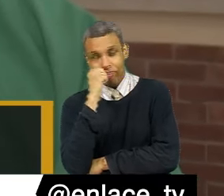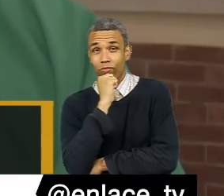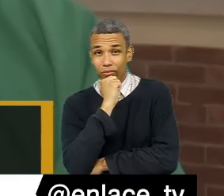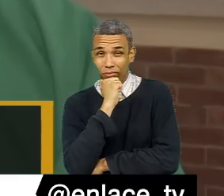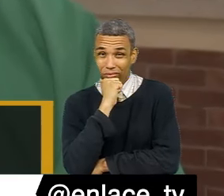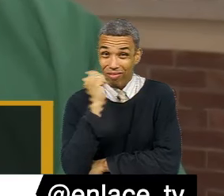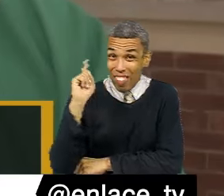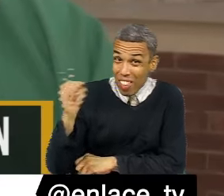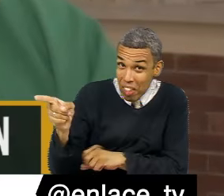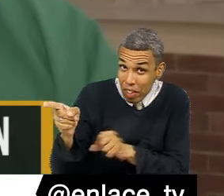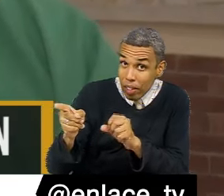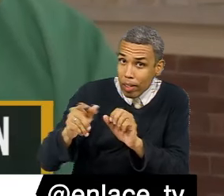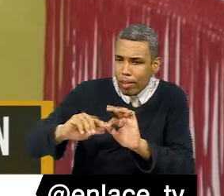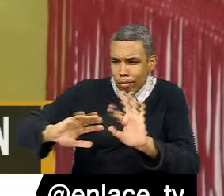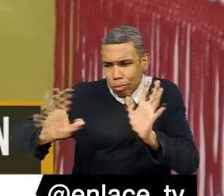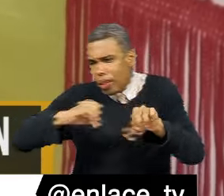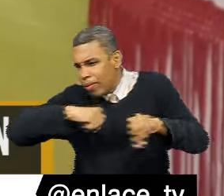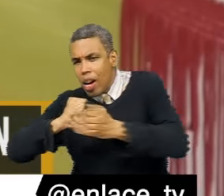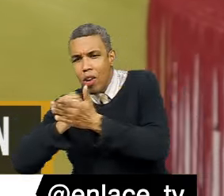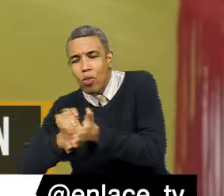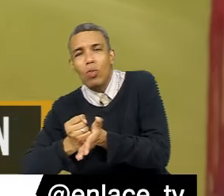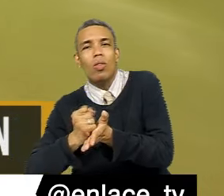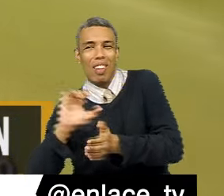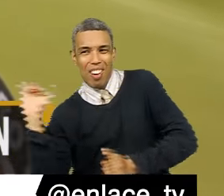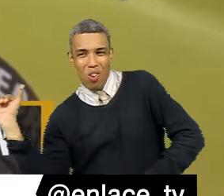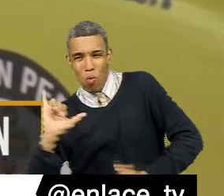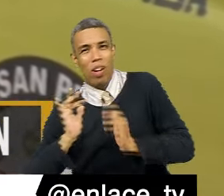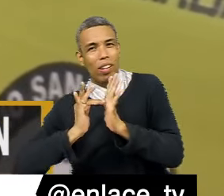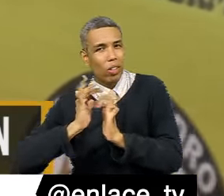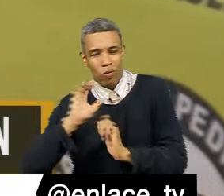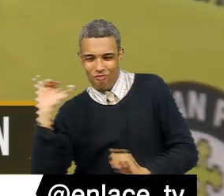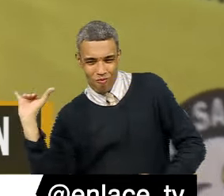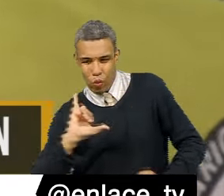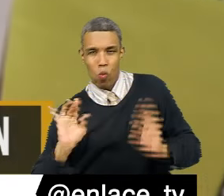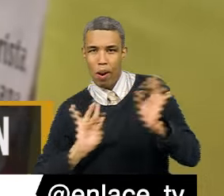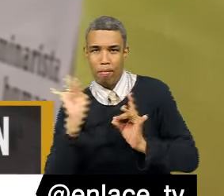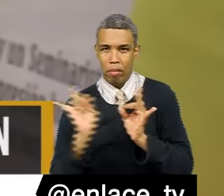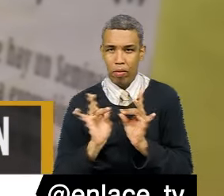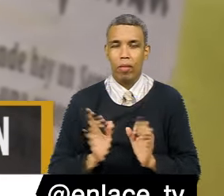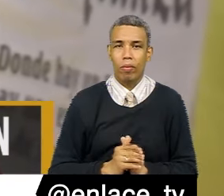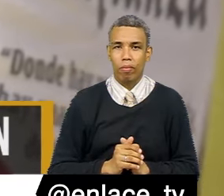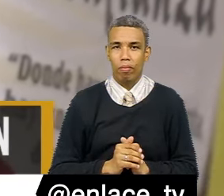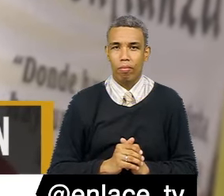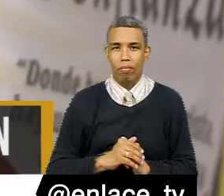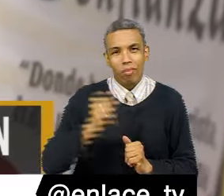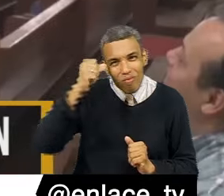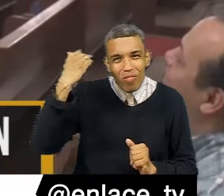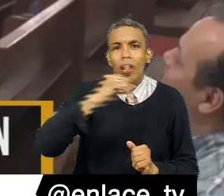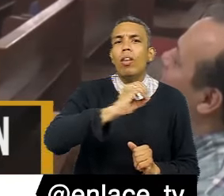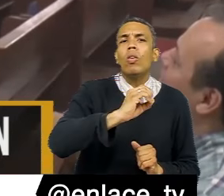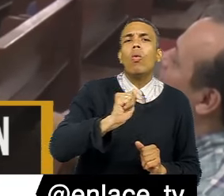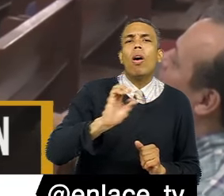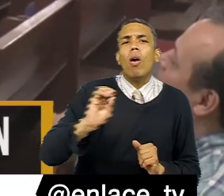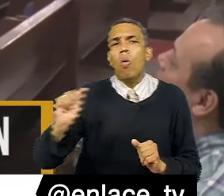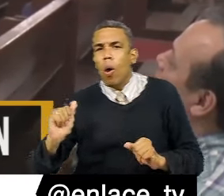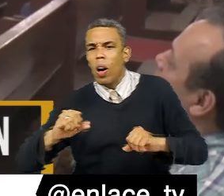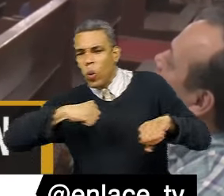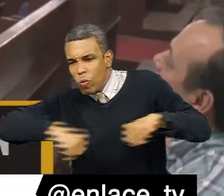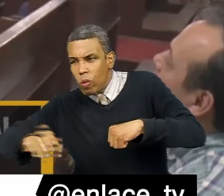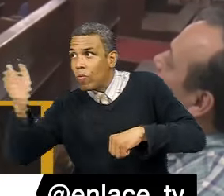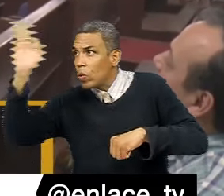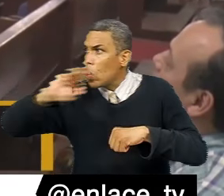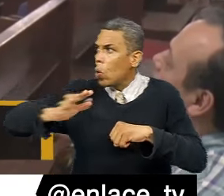bien al estilo del Señor Jesús. Con esto la institución educativa busca recordar a hombres y mujeres que le han apostado con principios espirituales y